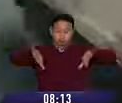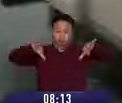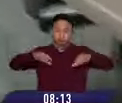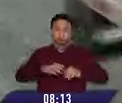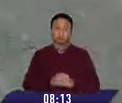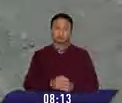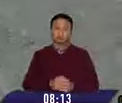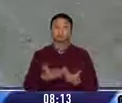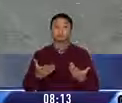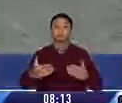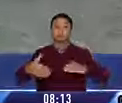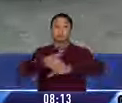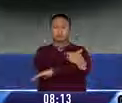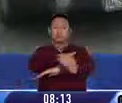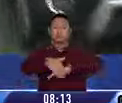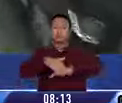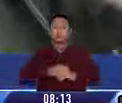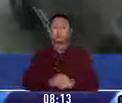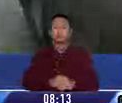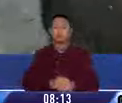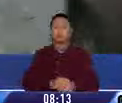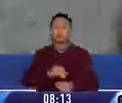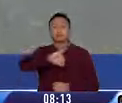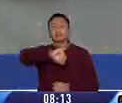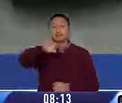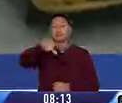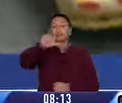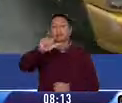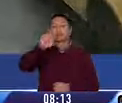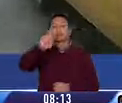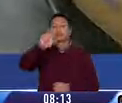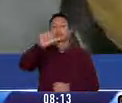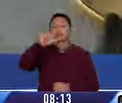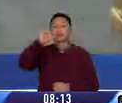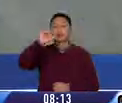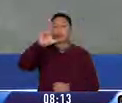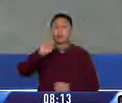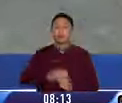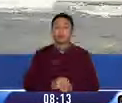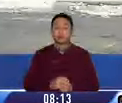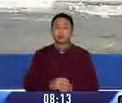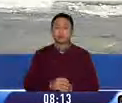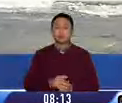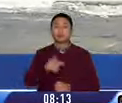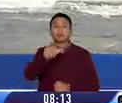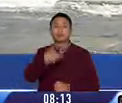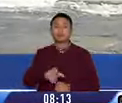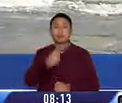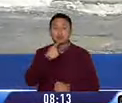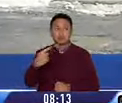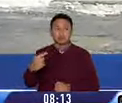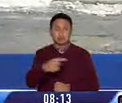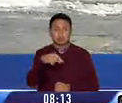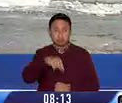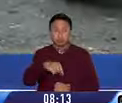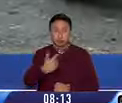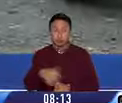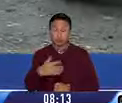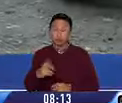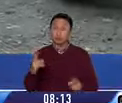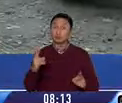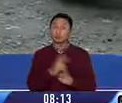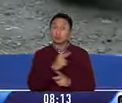ubicado exactamente sobre la calle Ricardo Jaramillo y 5 de junio. Los moradores denuncian que es un verdadero peligro